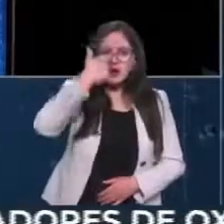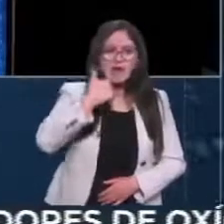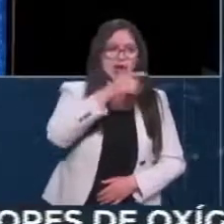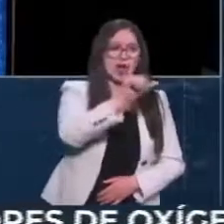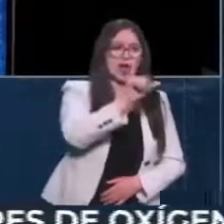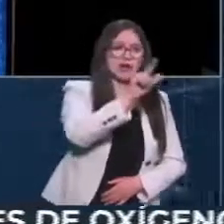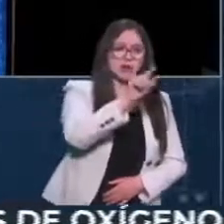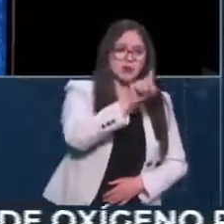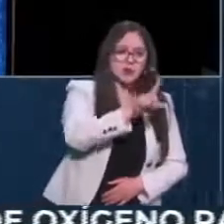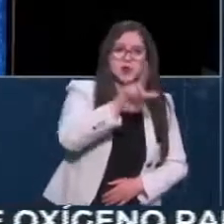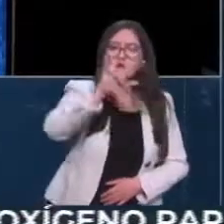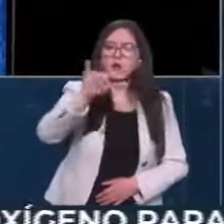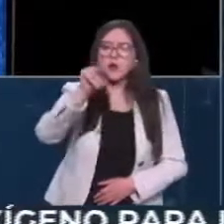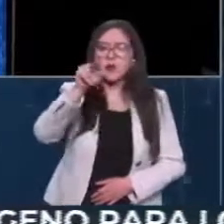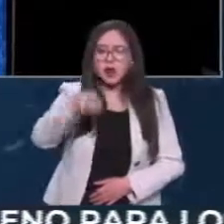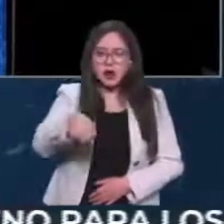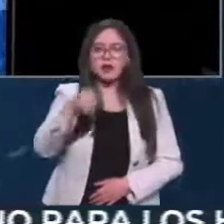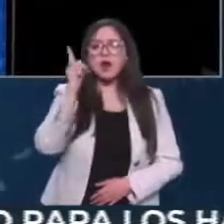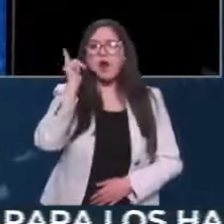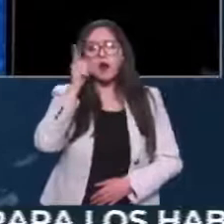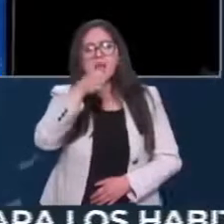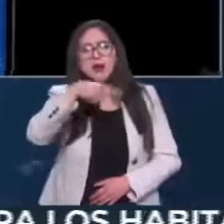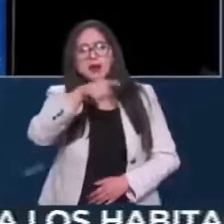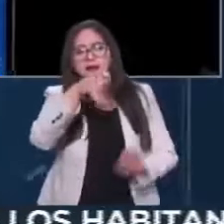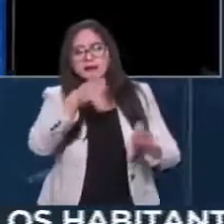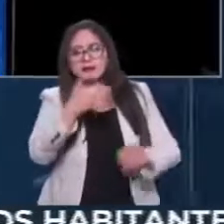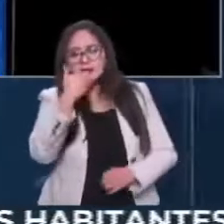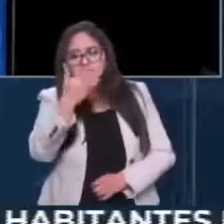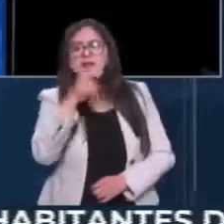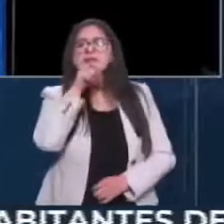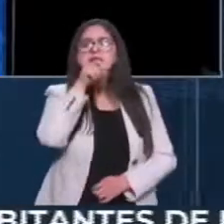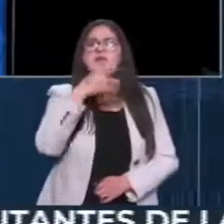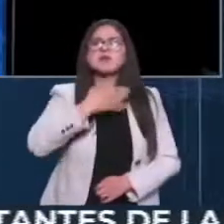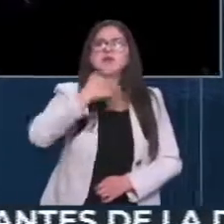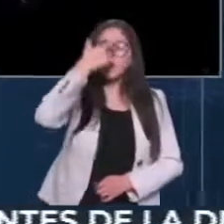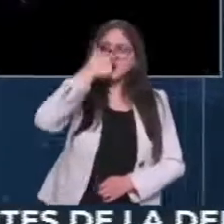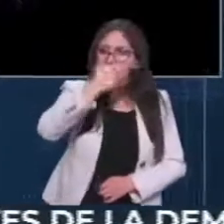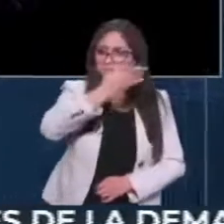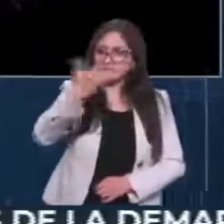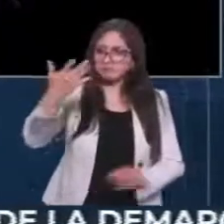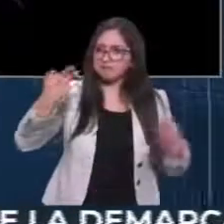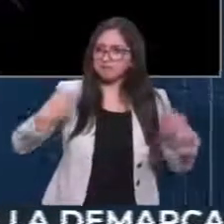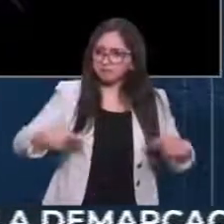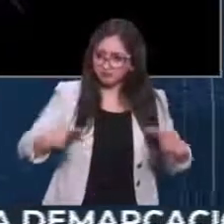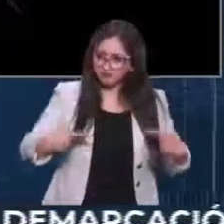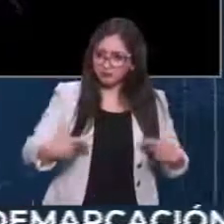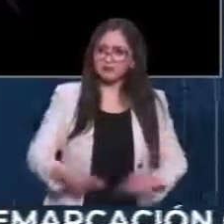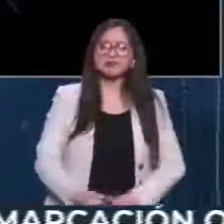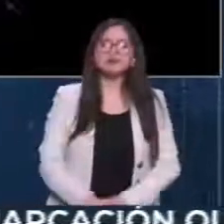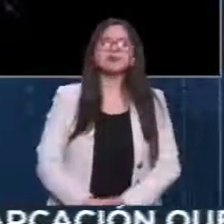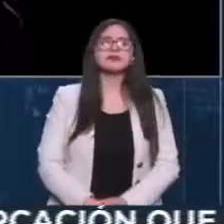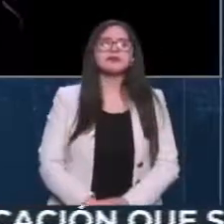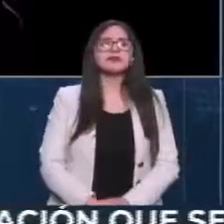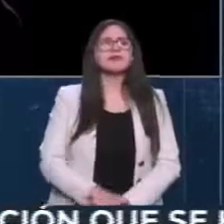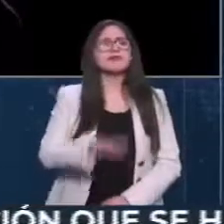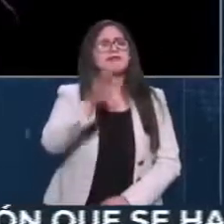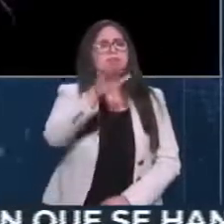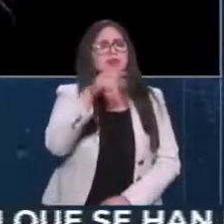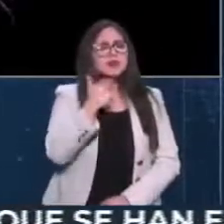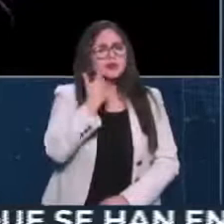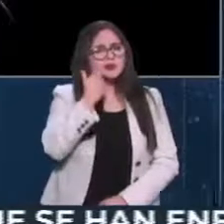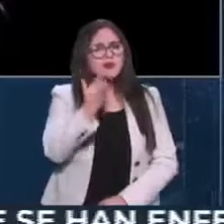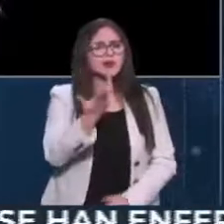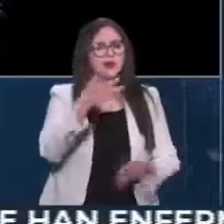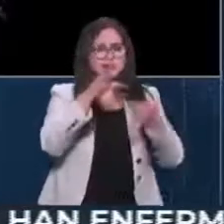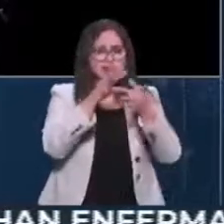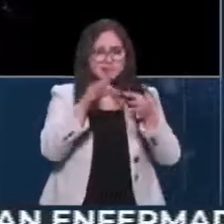encuentren todos muy bien y buenas noches a su auditorio. Pues me voy directo. Hay varias cosas, me gustaría ir por partes porque